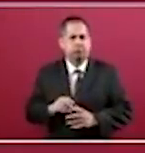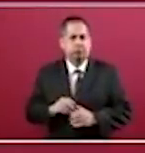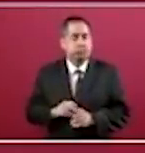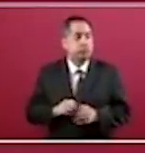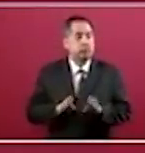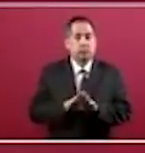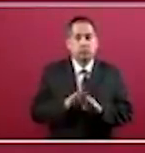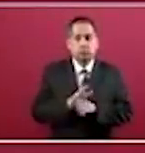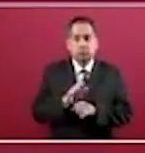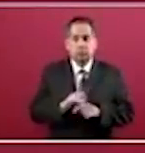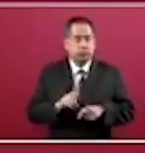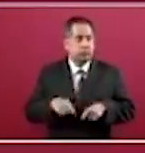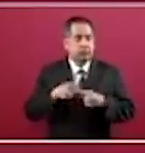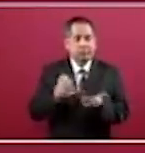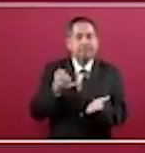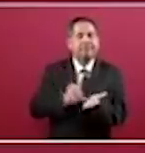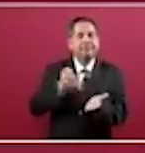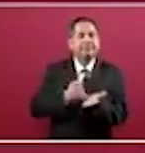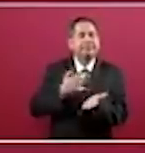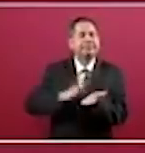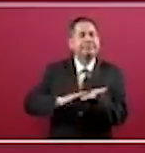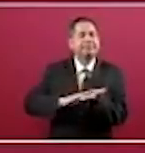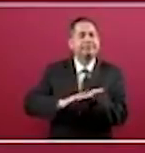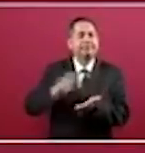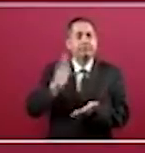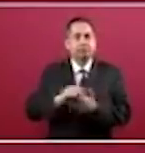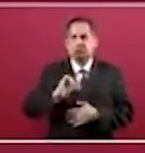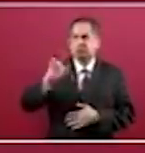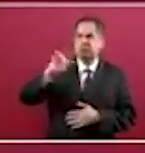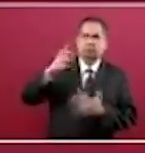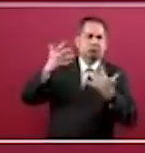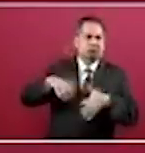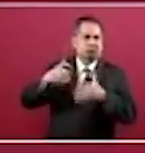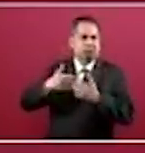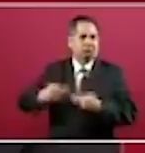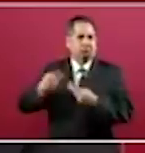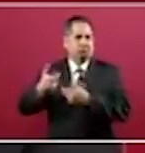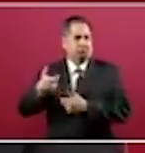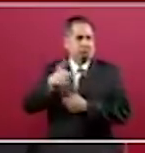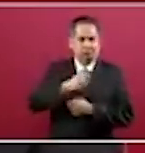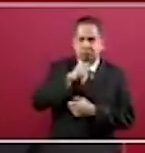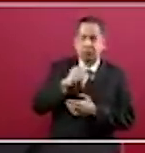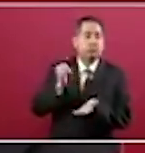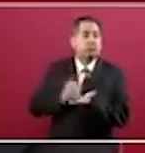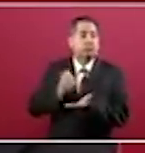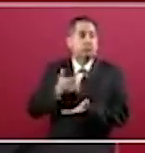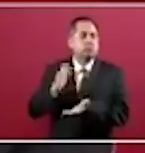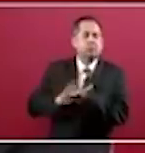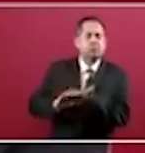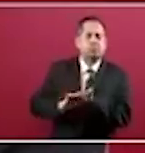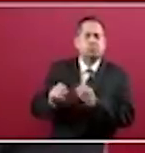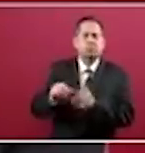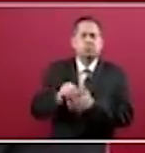recibieron el beneficio de la condonación de impuestos, a los grandes contribuyentes que les condonaron